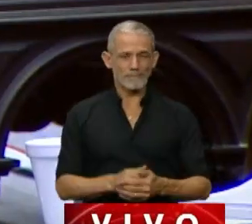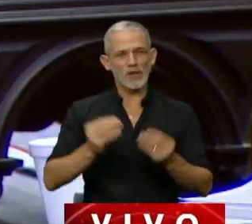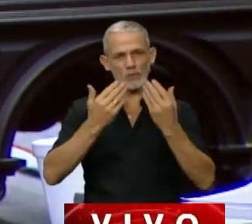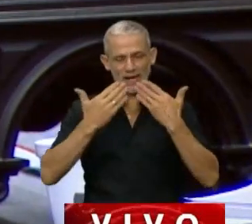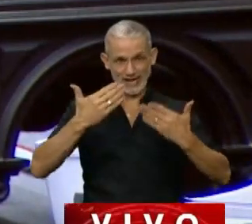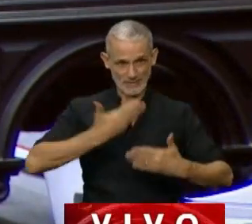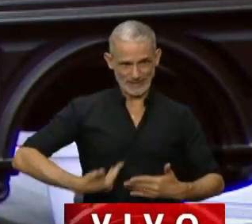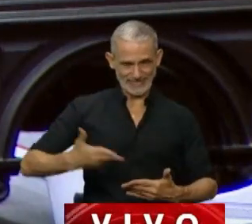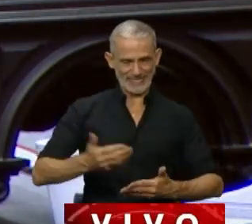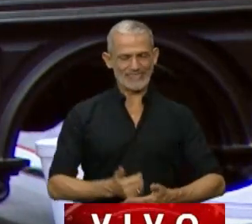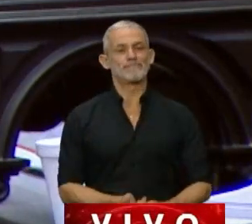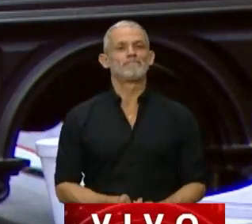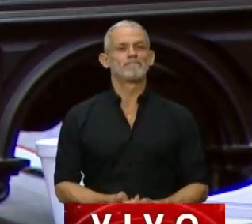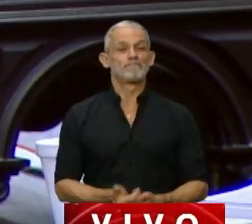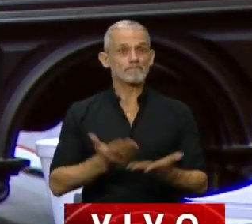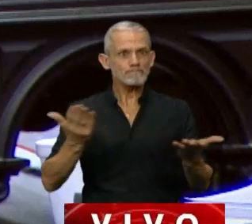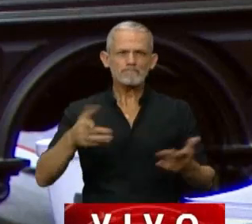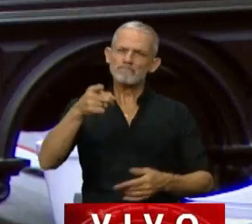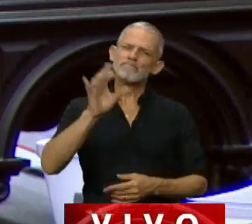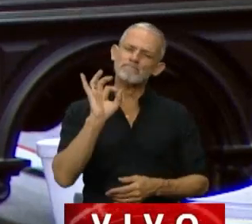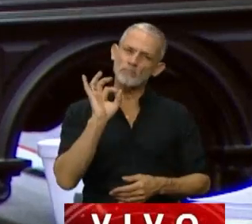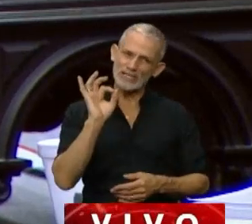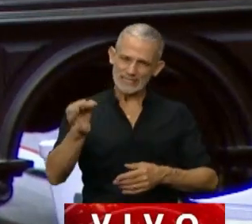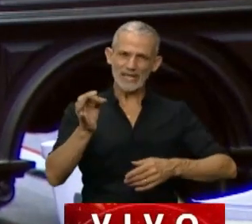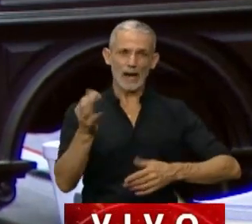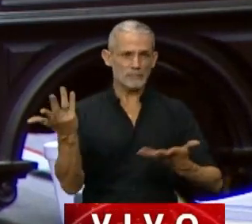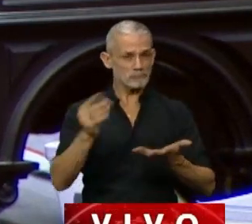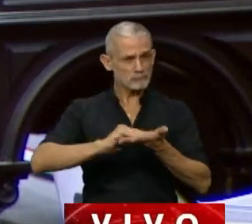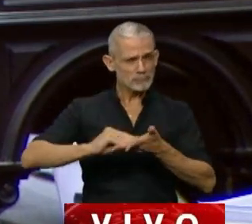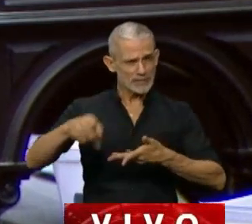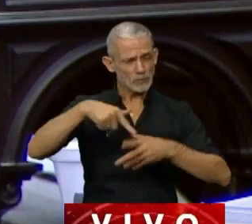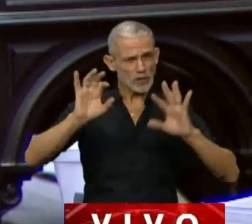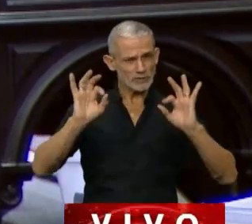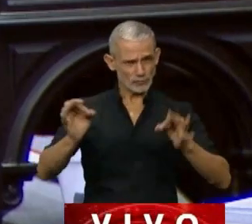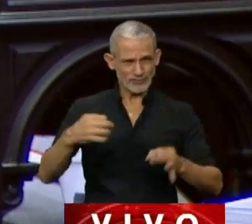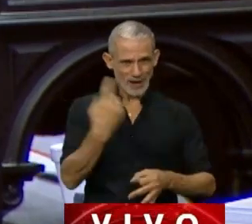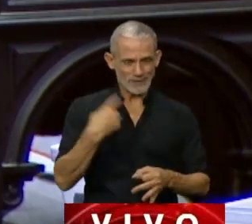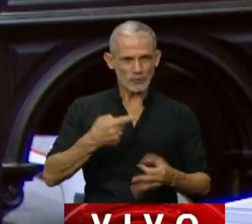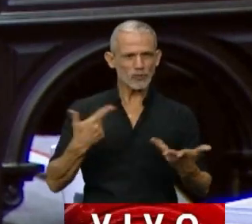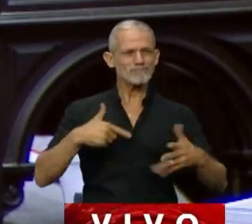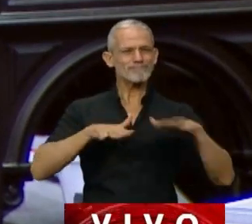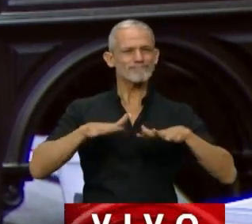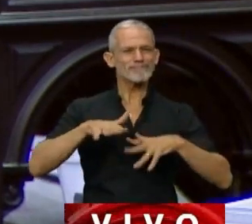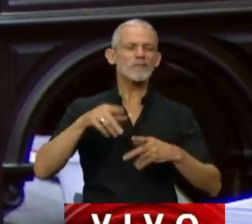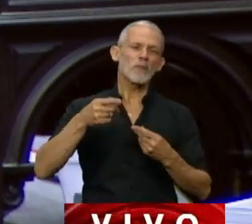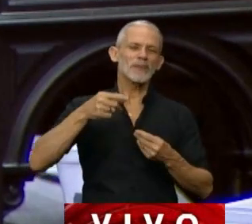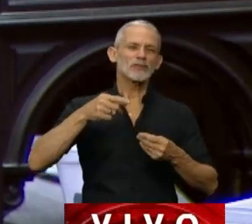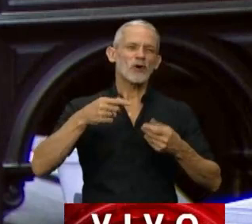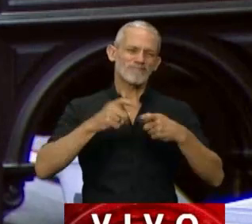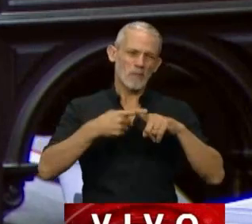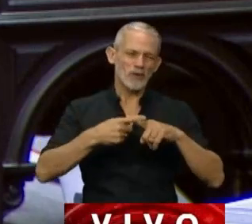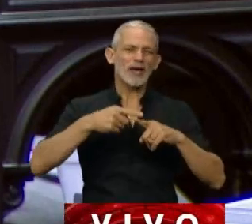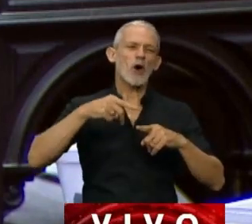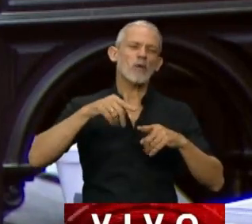Muchas gracias, señor presidente. Como usted bien sabe, como los señores diputados saben, nosotros desde el Movimiento Popular Neuquino